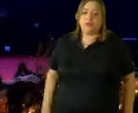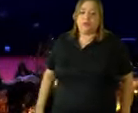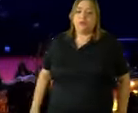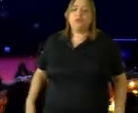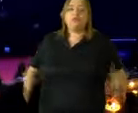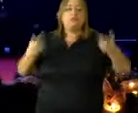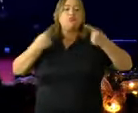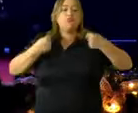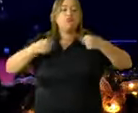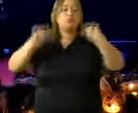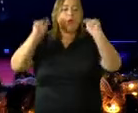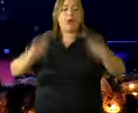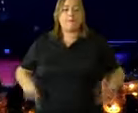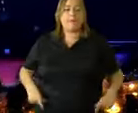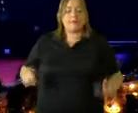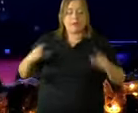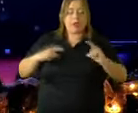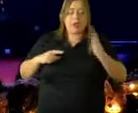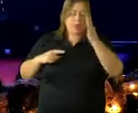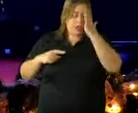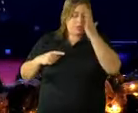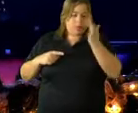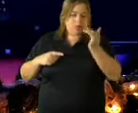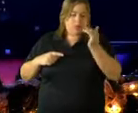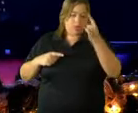Arriésgate a vivir por fe.